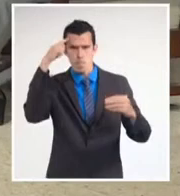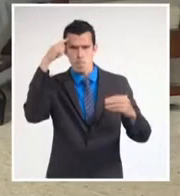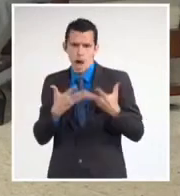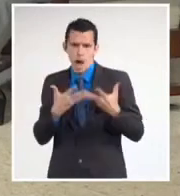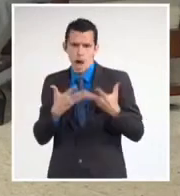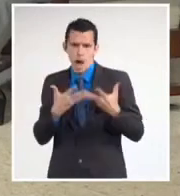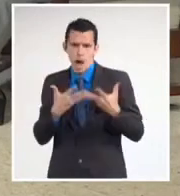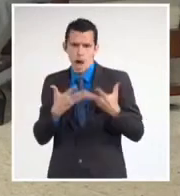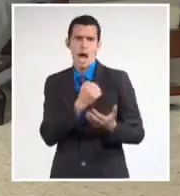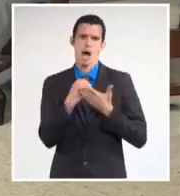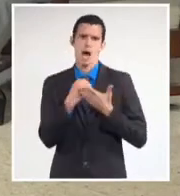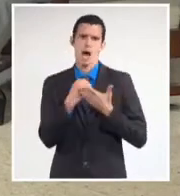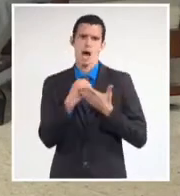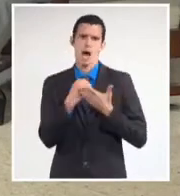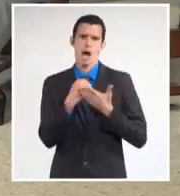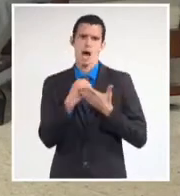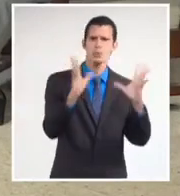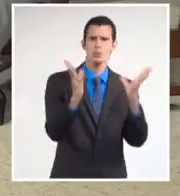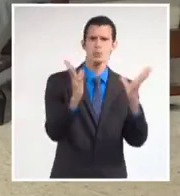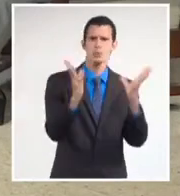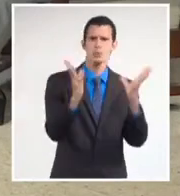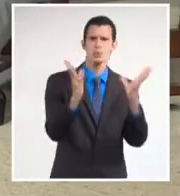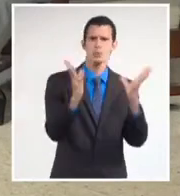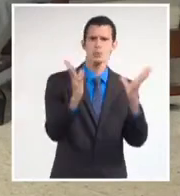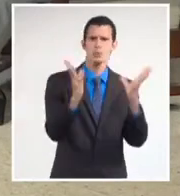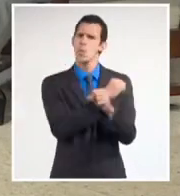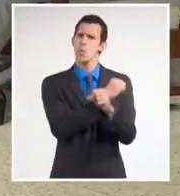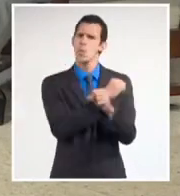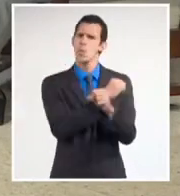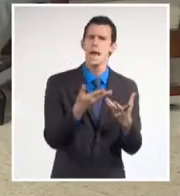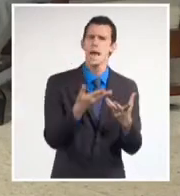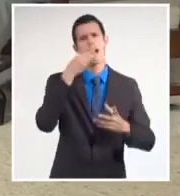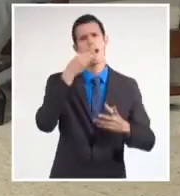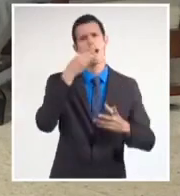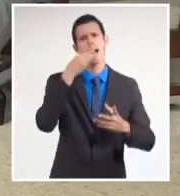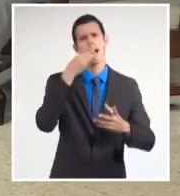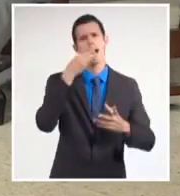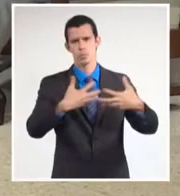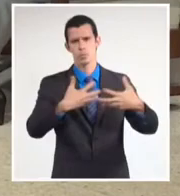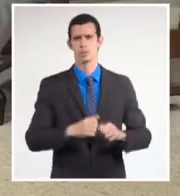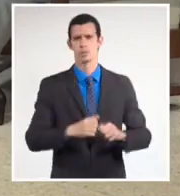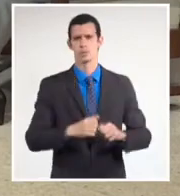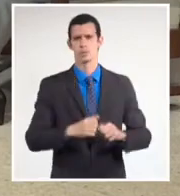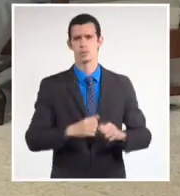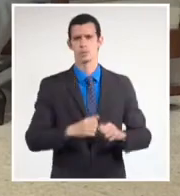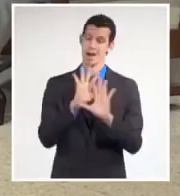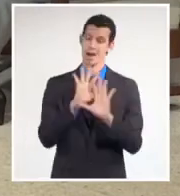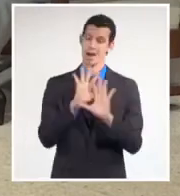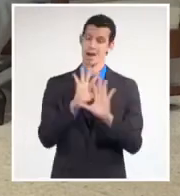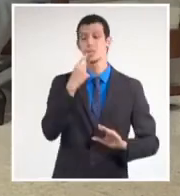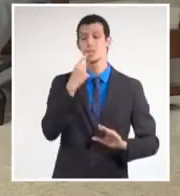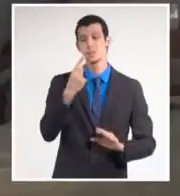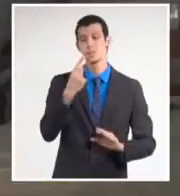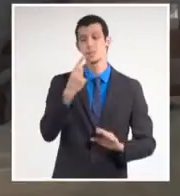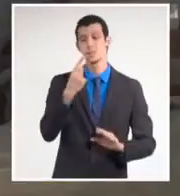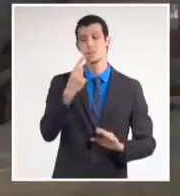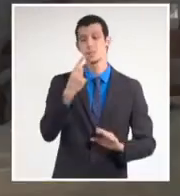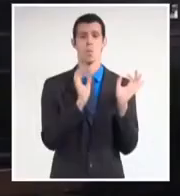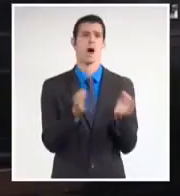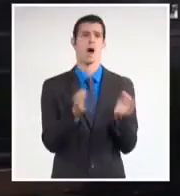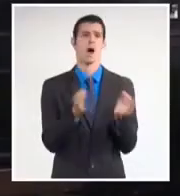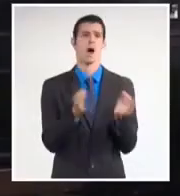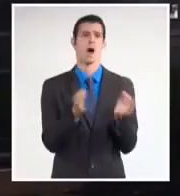también para la economía. Pero para lograr eso no se puede hacer lo mismo, hay que cambiar también los modos de actuación. Y eso